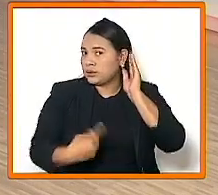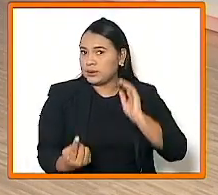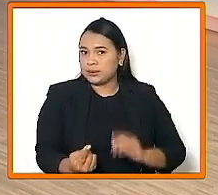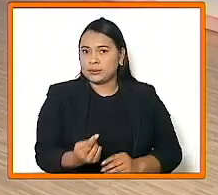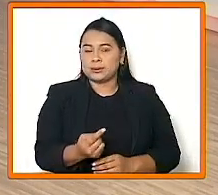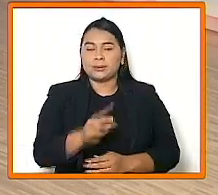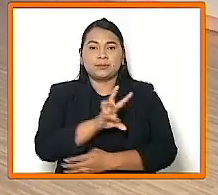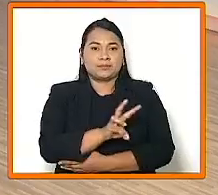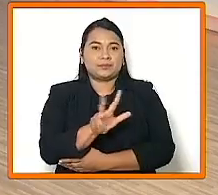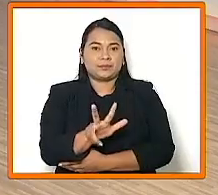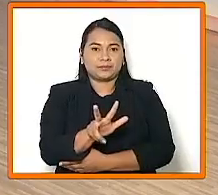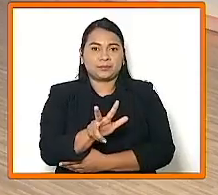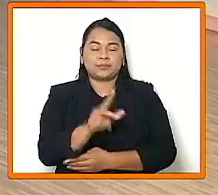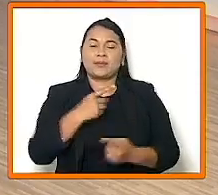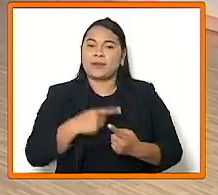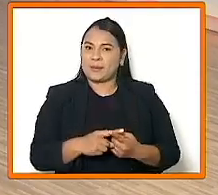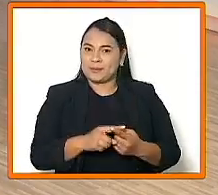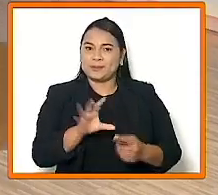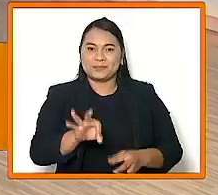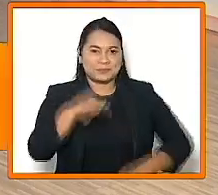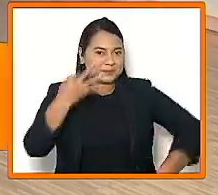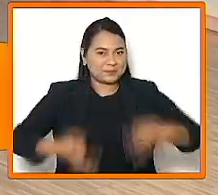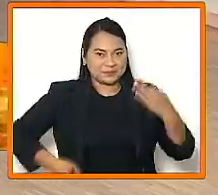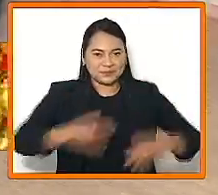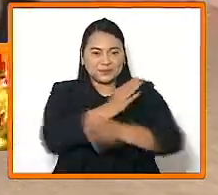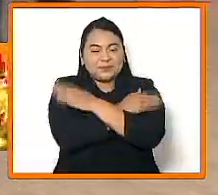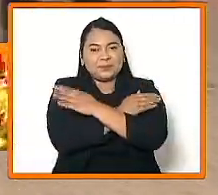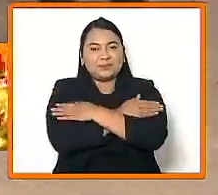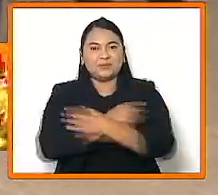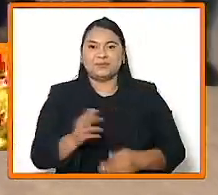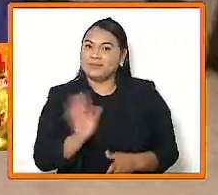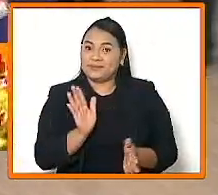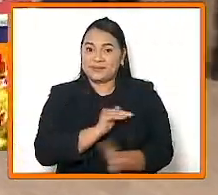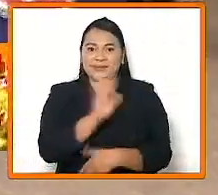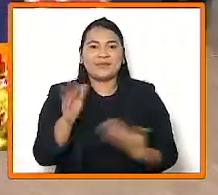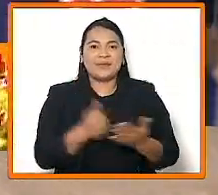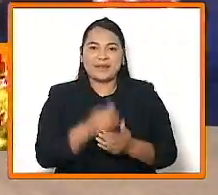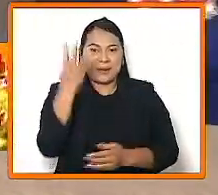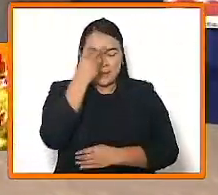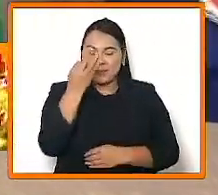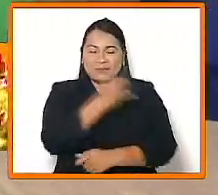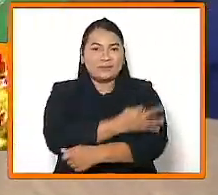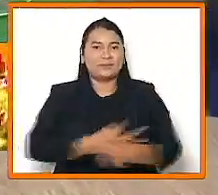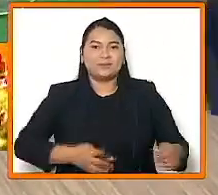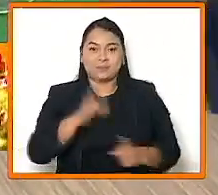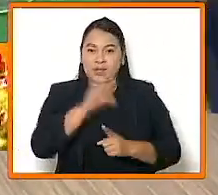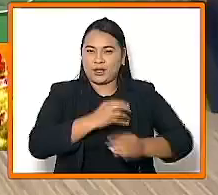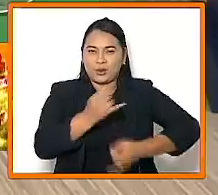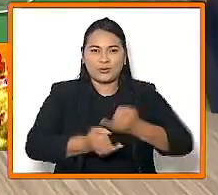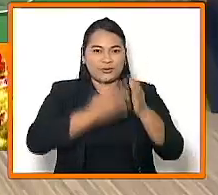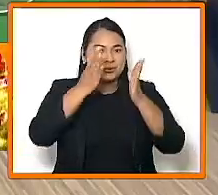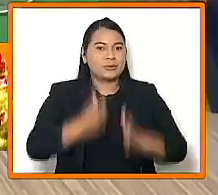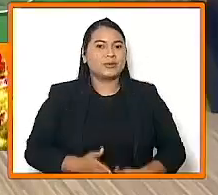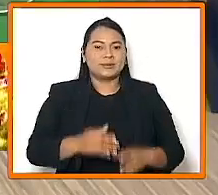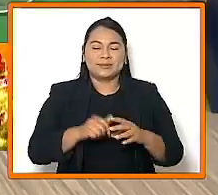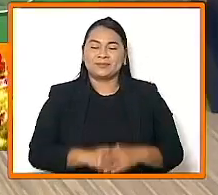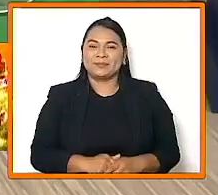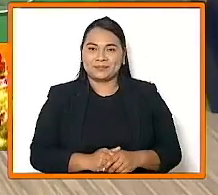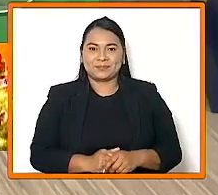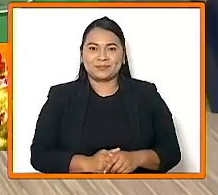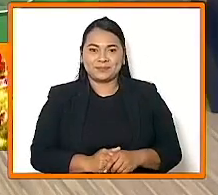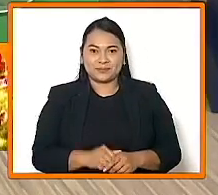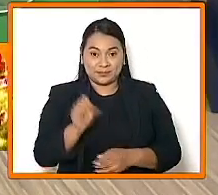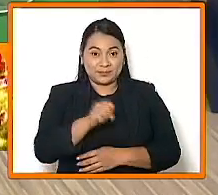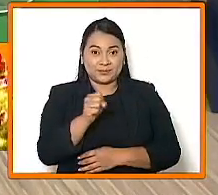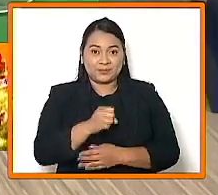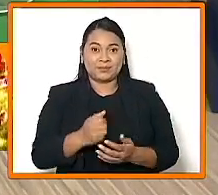1, 63 más 9. Felicidades. Nos despedimos deseándoles una linda tarde a cada uno de nuestros jugadores, Madeline.